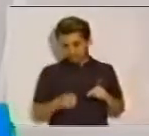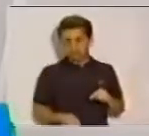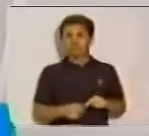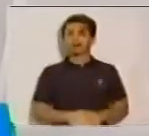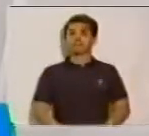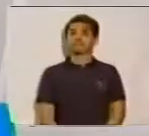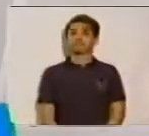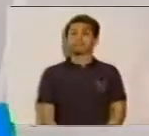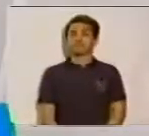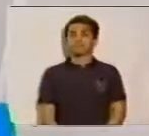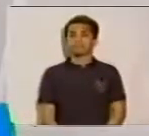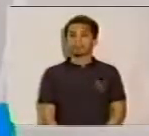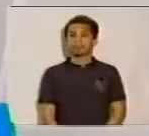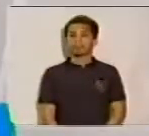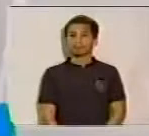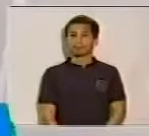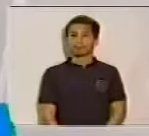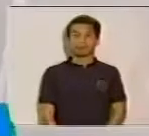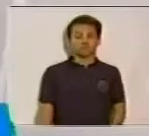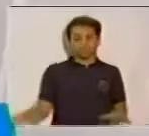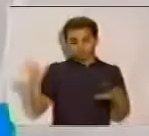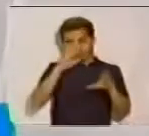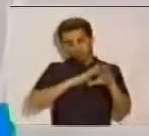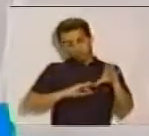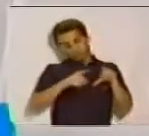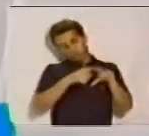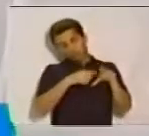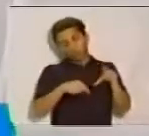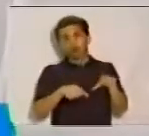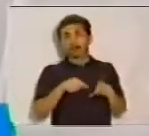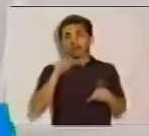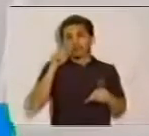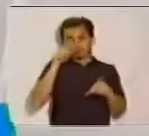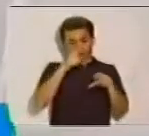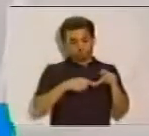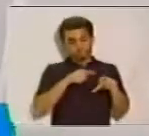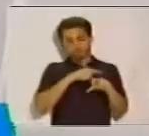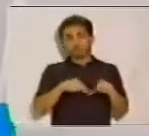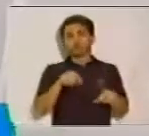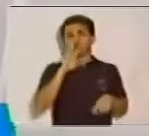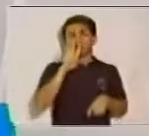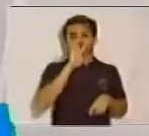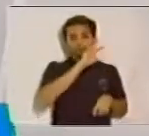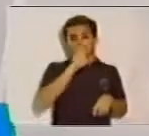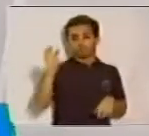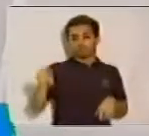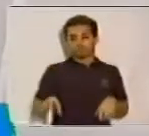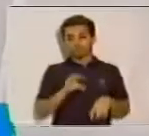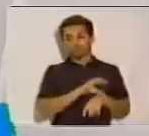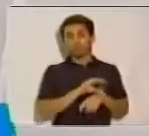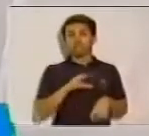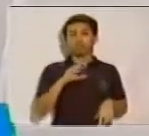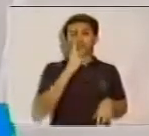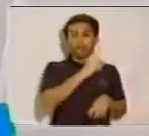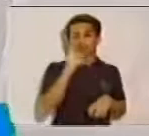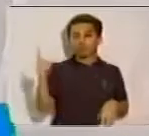vertical, dividido entonces todo en 4 cuadrantes. Ya sabemos que cada uno tiene 90 grados.